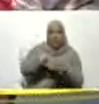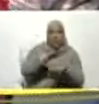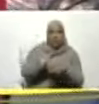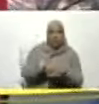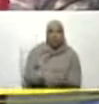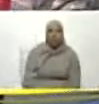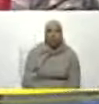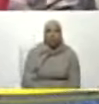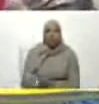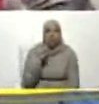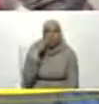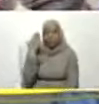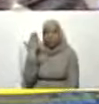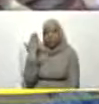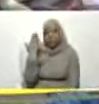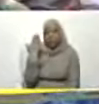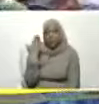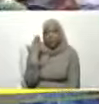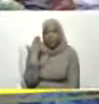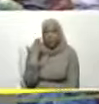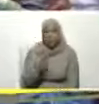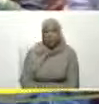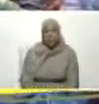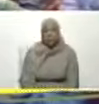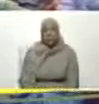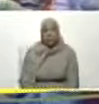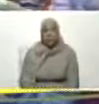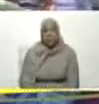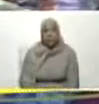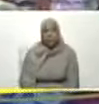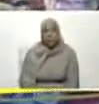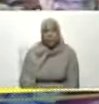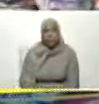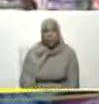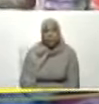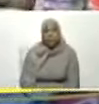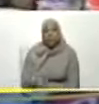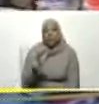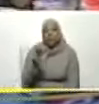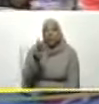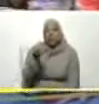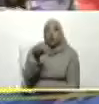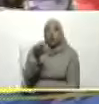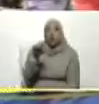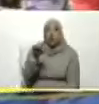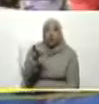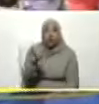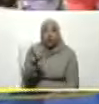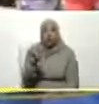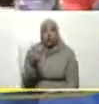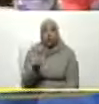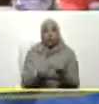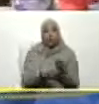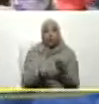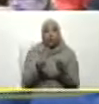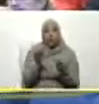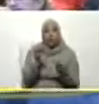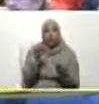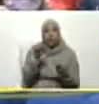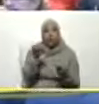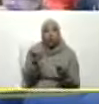Cardi B yo tuvo que subir a Jesús Martínez, a Marelis Pérez, Noel Hipocaterra, Fernando